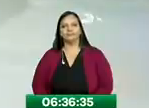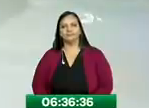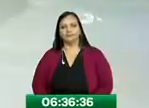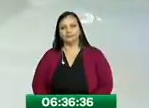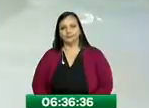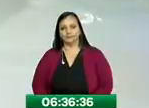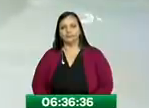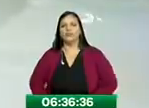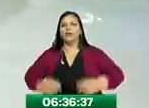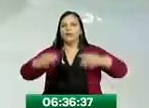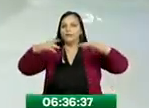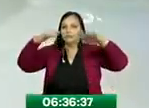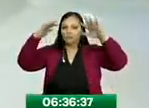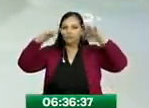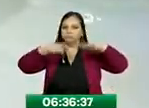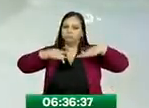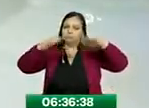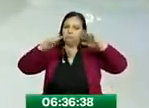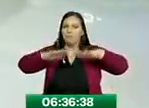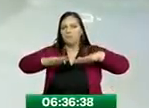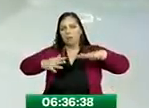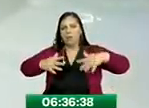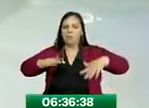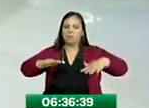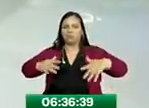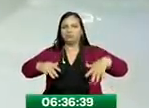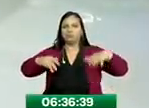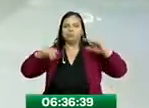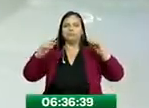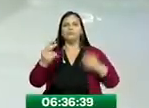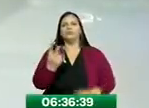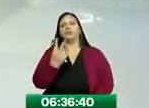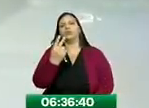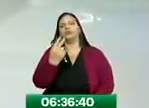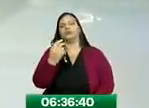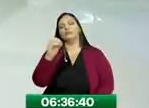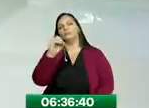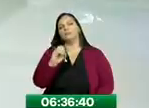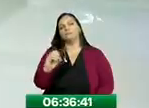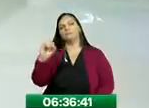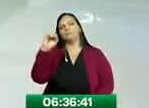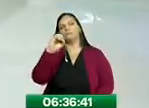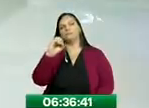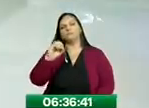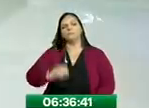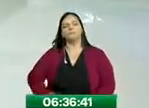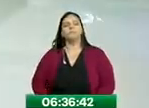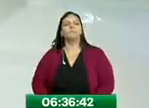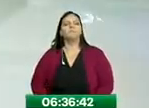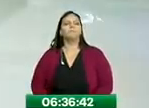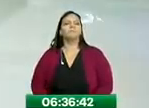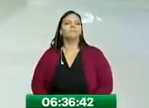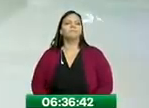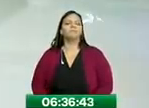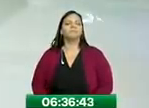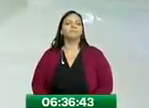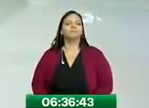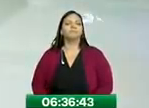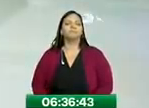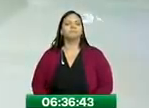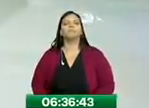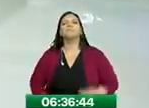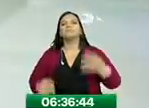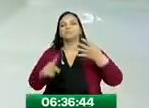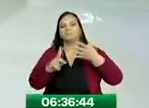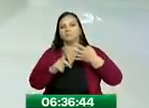tendrá una lluvia moderada. 12 grados para la capital de todos los ecuatorianos con una lluvia moderada.